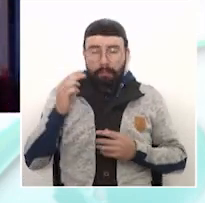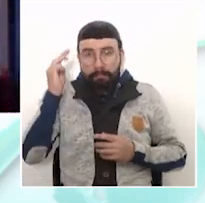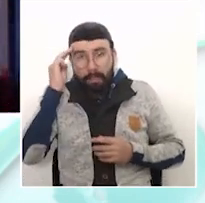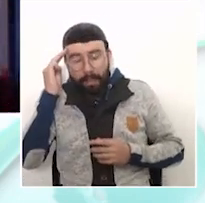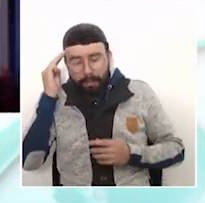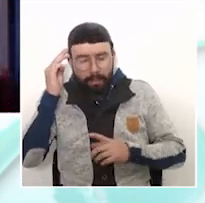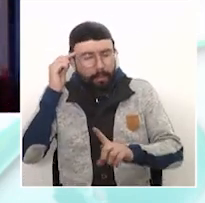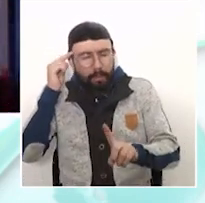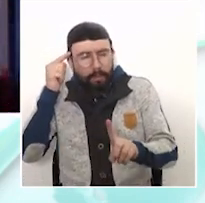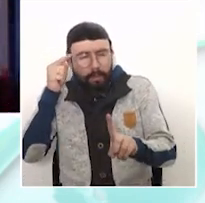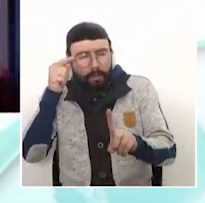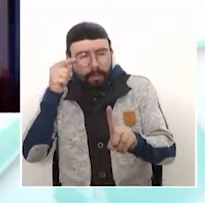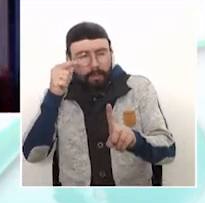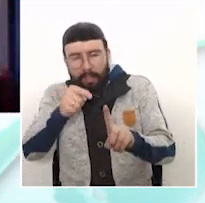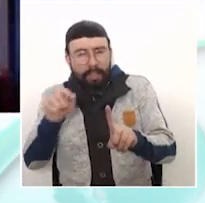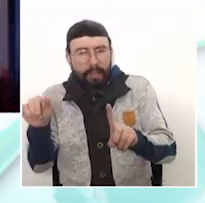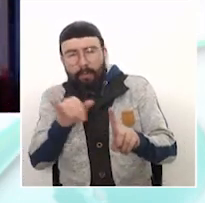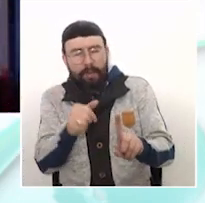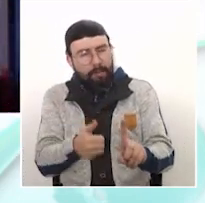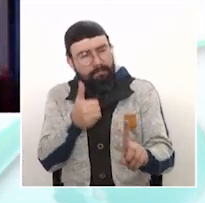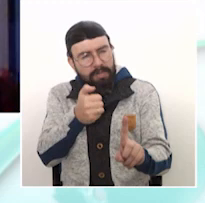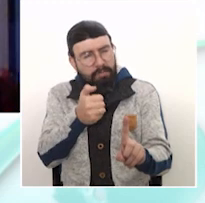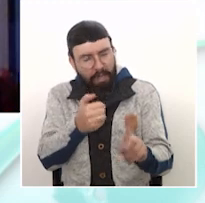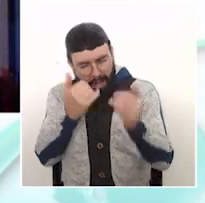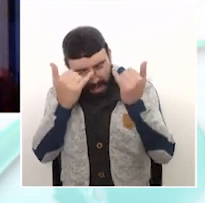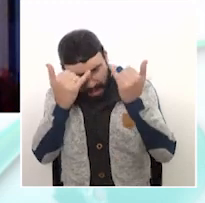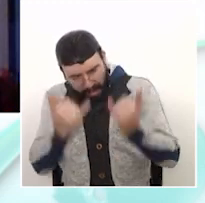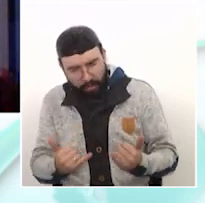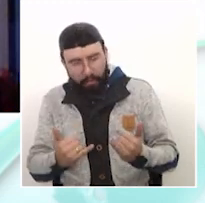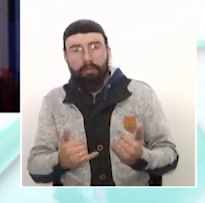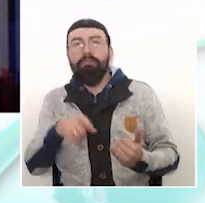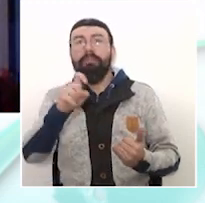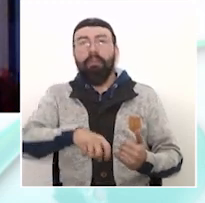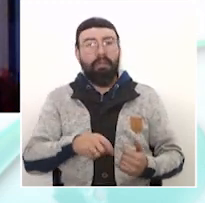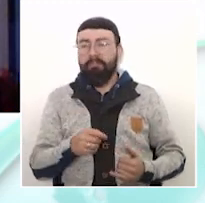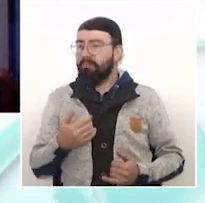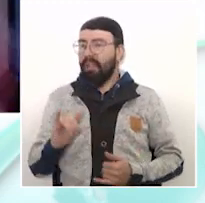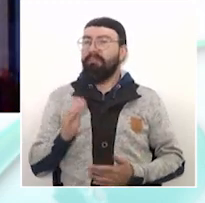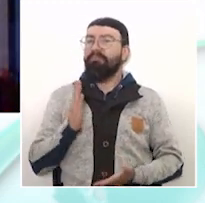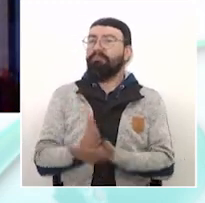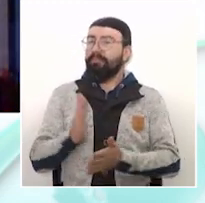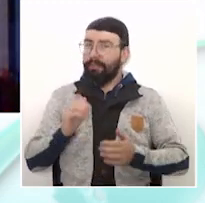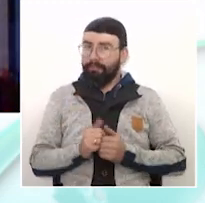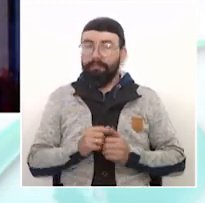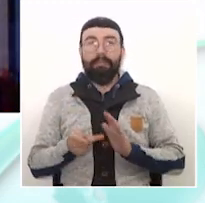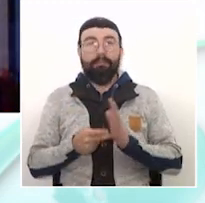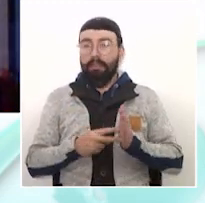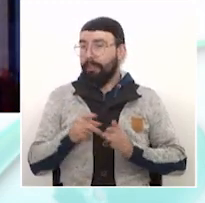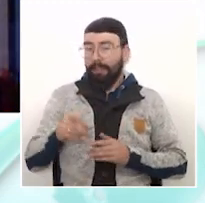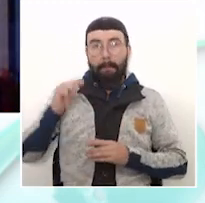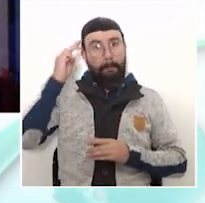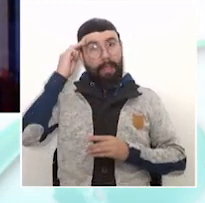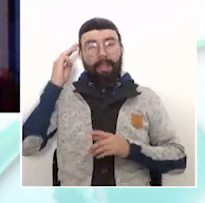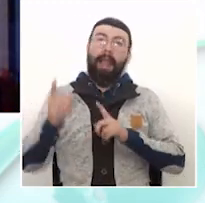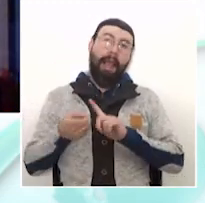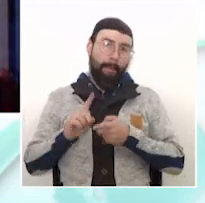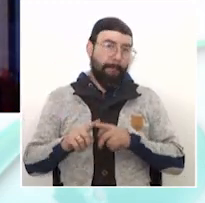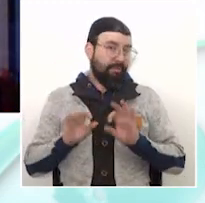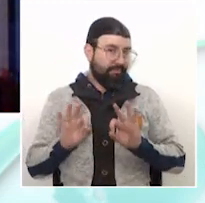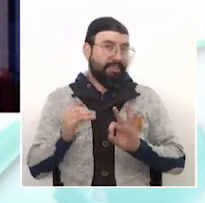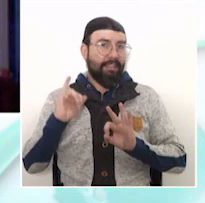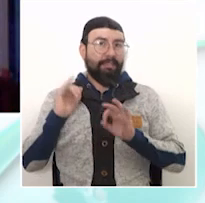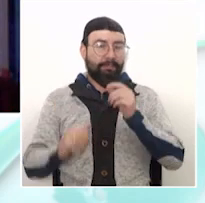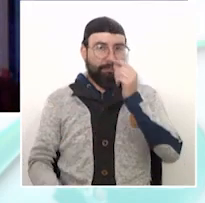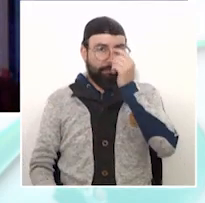la enfoco con un control remoto imaginario, en el aquí y el ahora, y ahí la tienes. Y entonces ya la mente es tu amiga. Ya